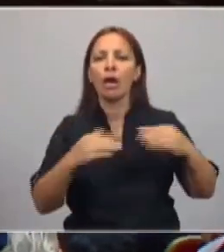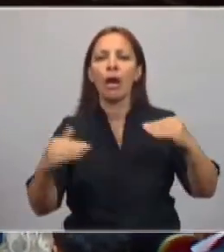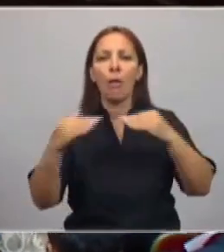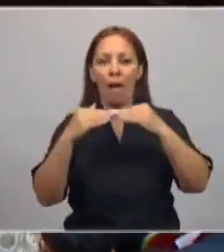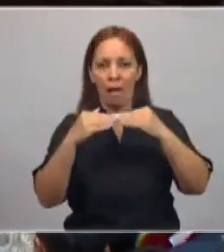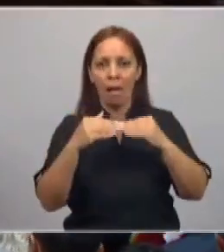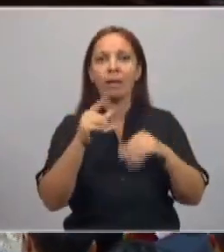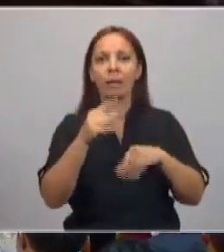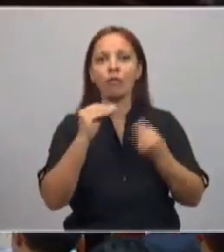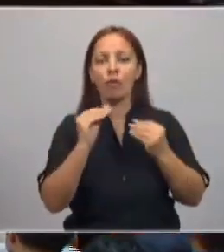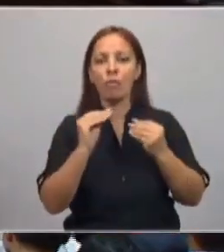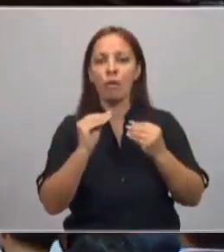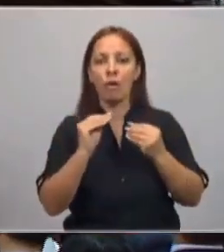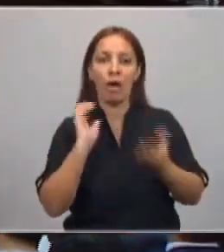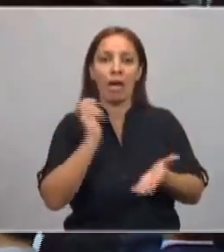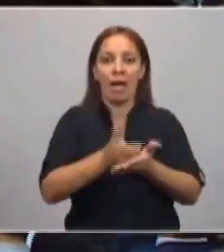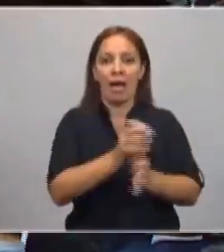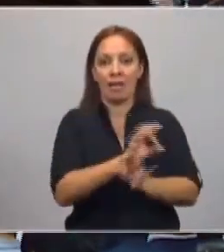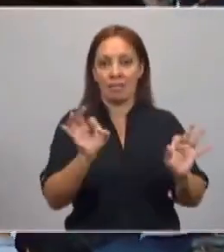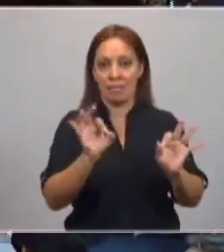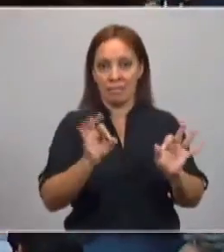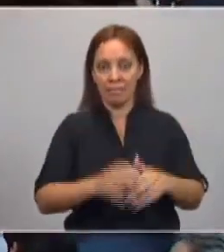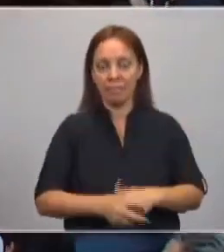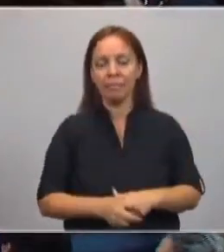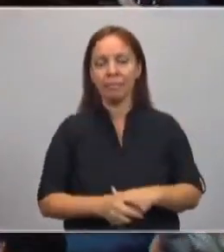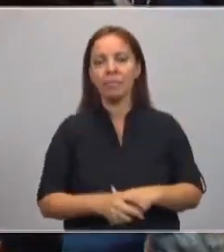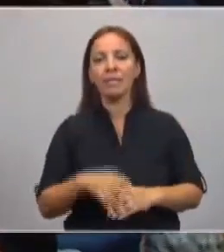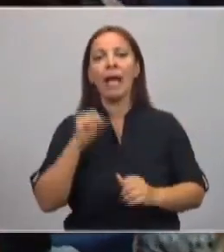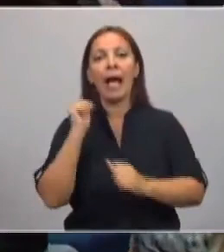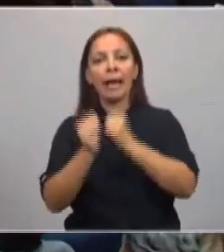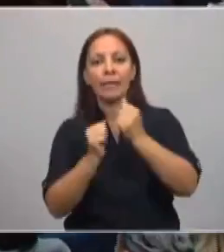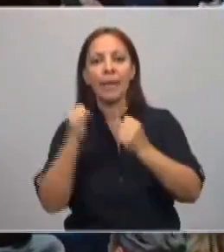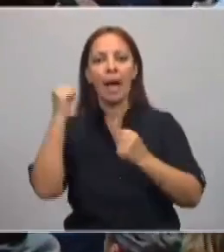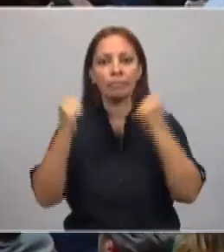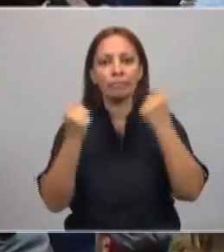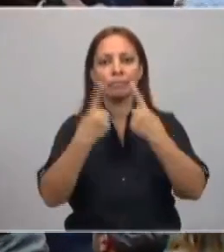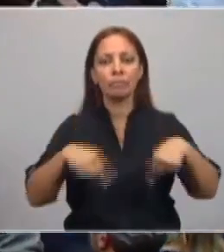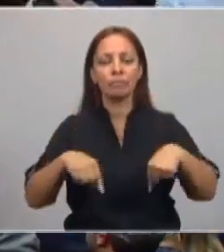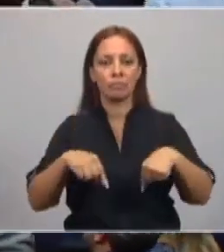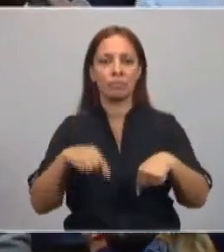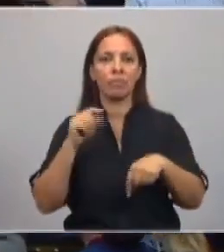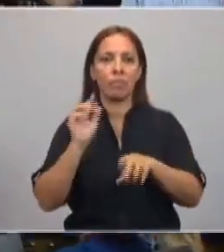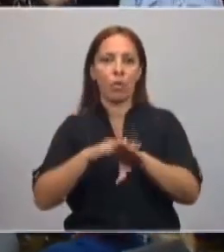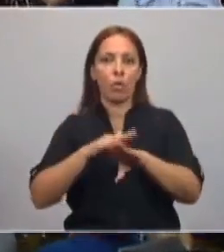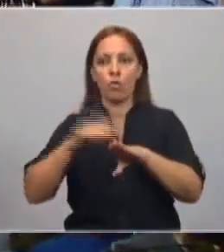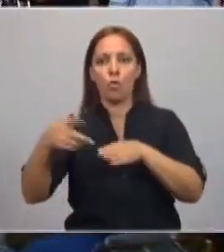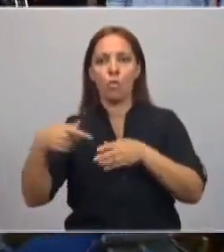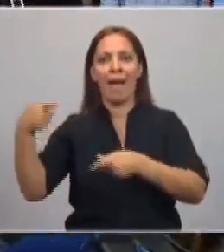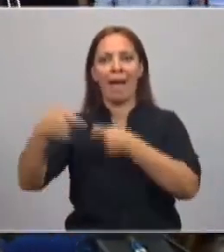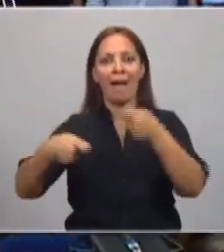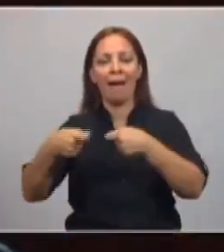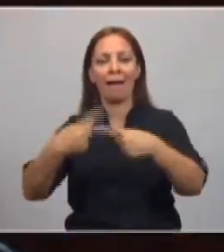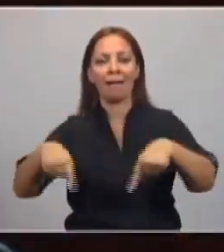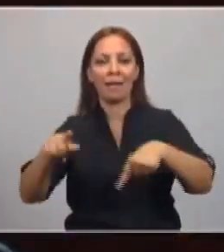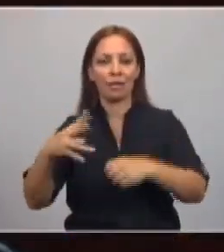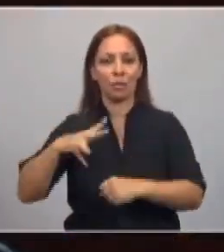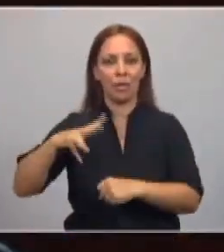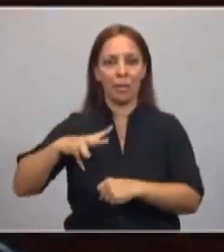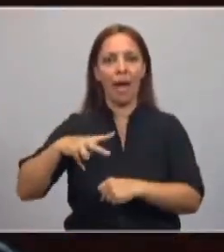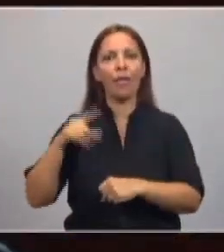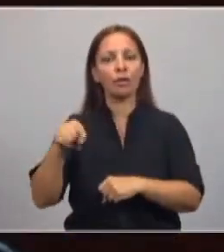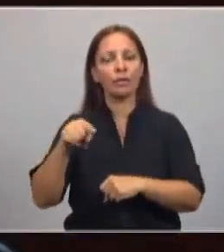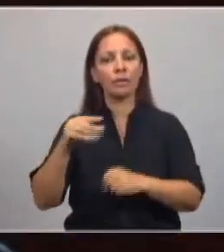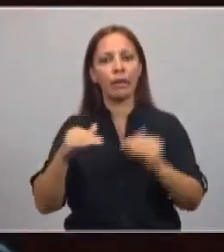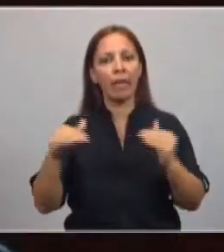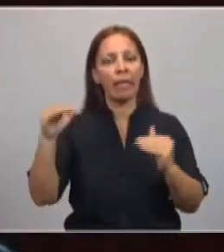pública. La caída de la actividad por la reducción de los ingresos privados y de las erogaciones públicas tienen un